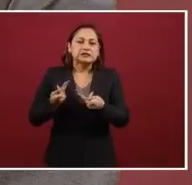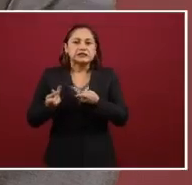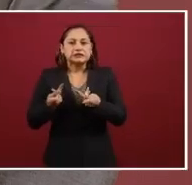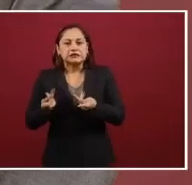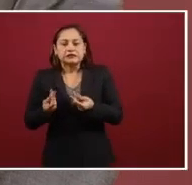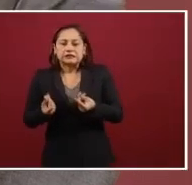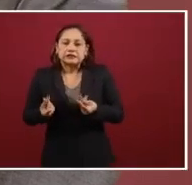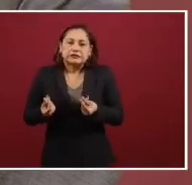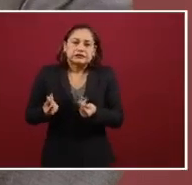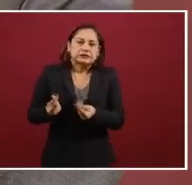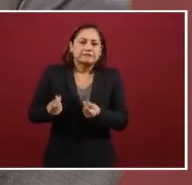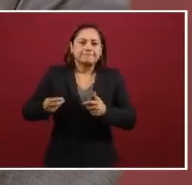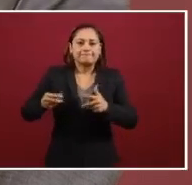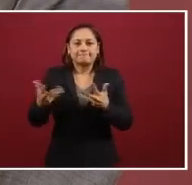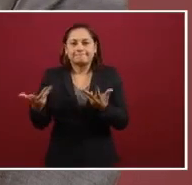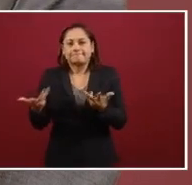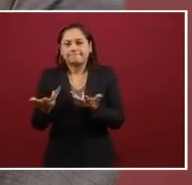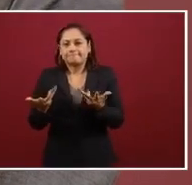querían imponer